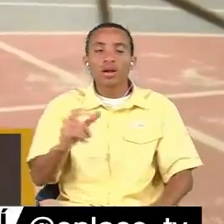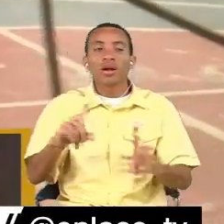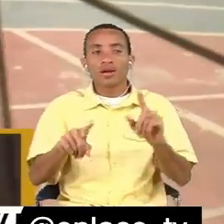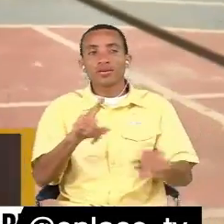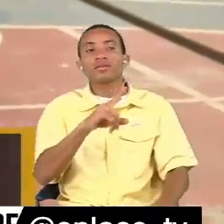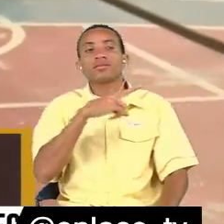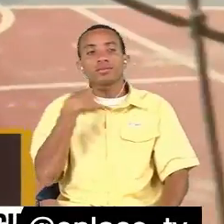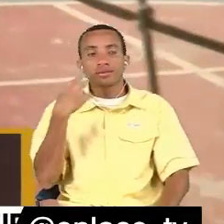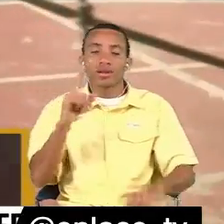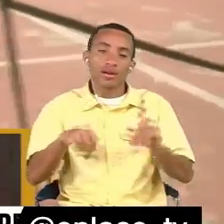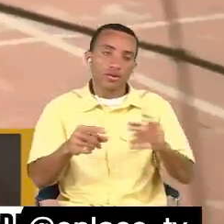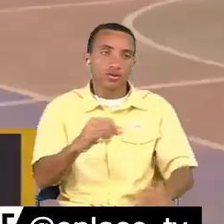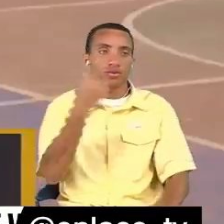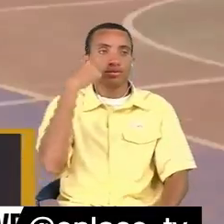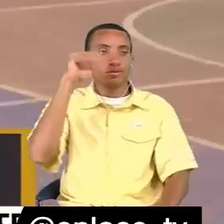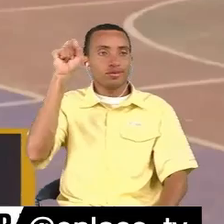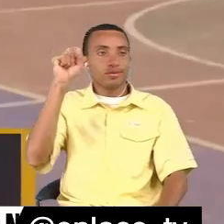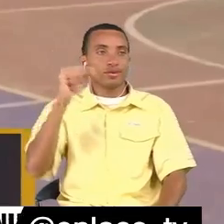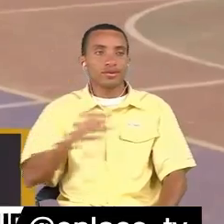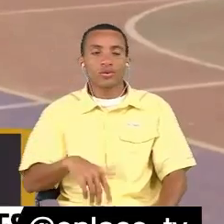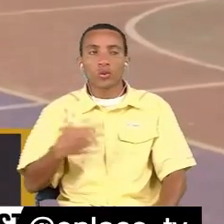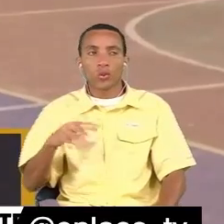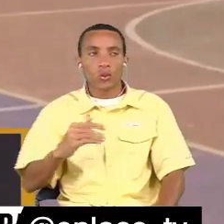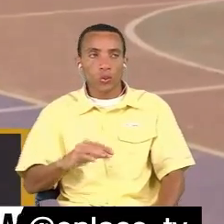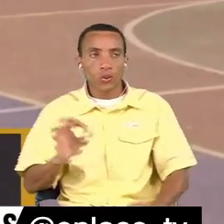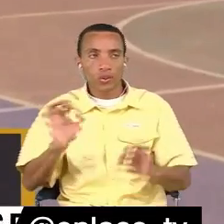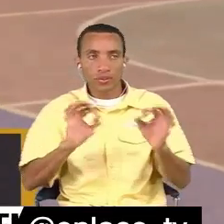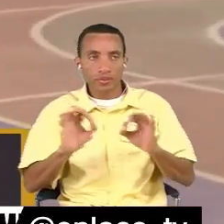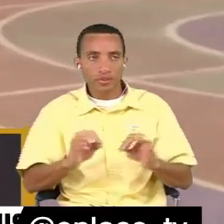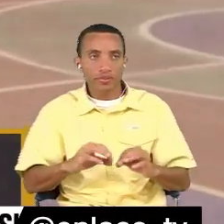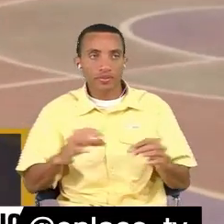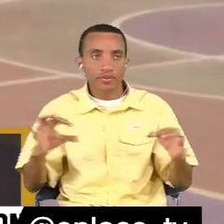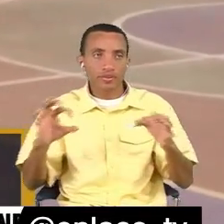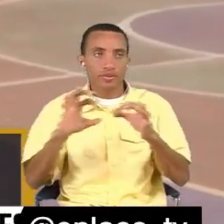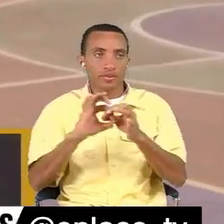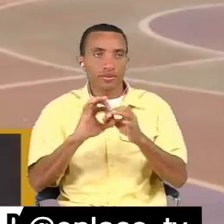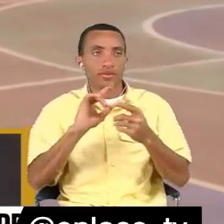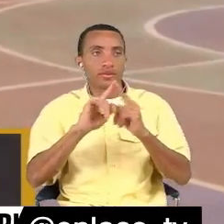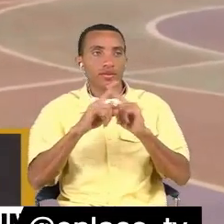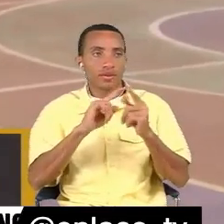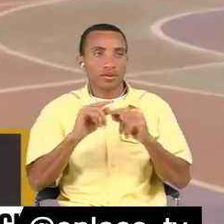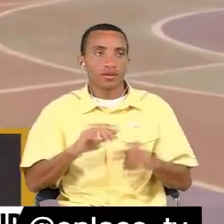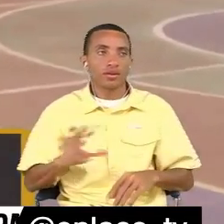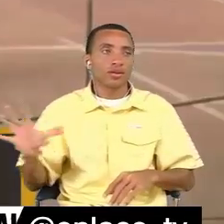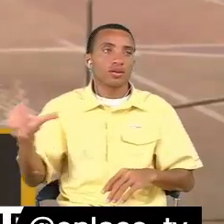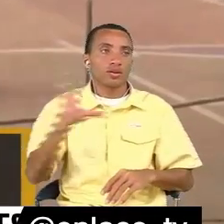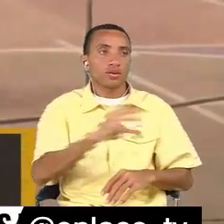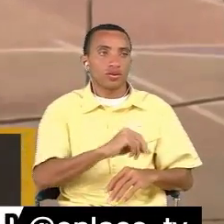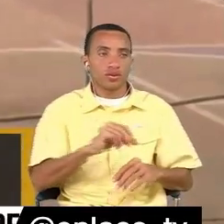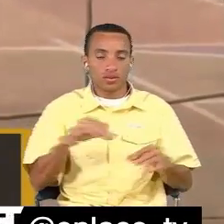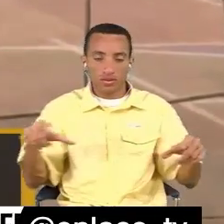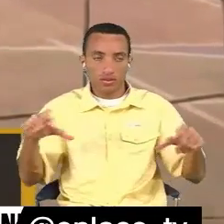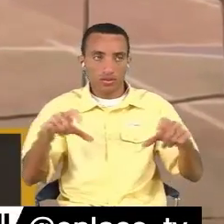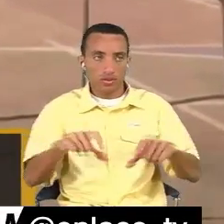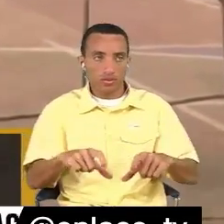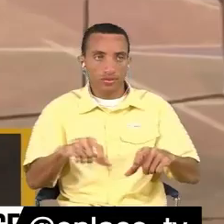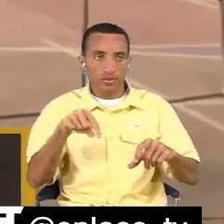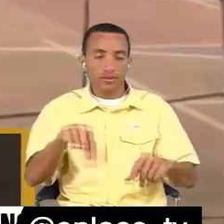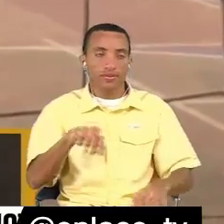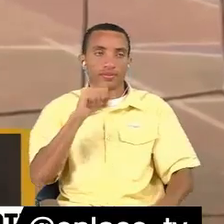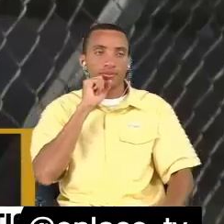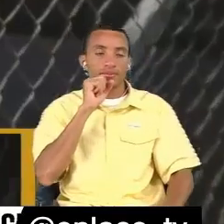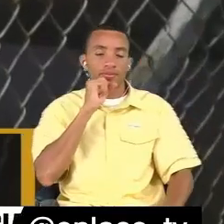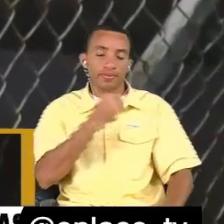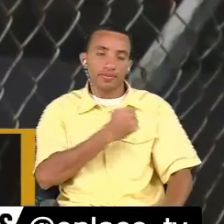tanto, resaltaron la organización del campeonato que les ha permitido estrechar lazos de amistad entre los apasionados del microfútbol en Barranca